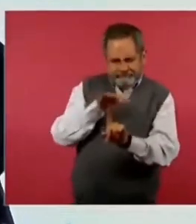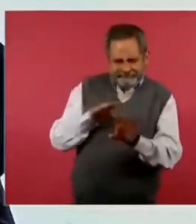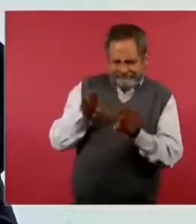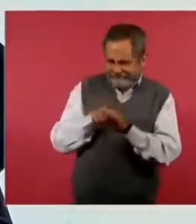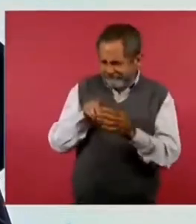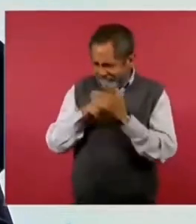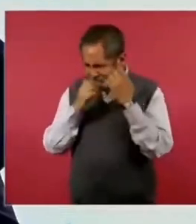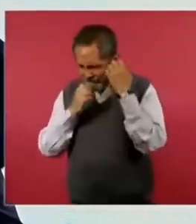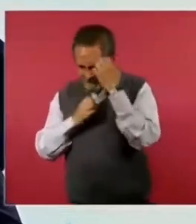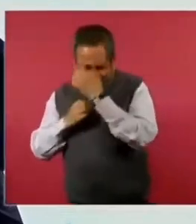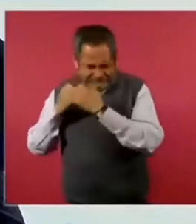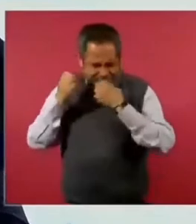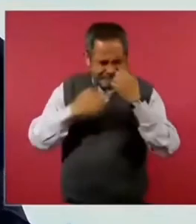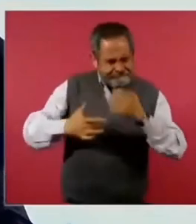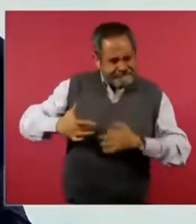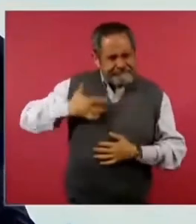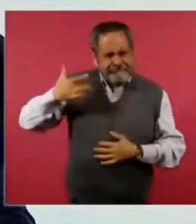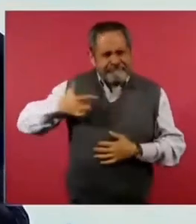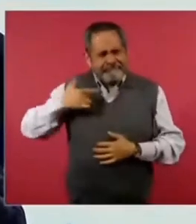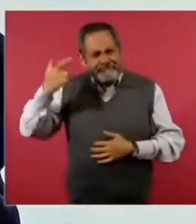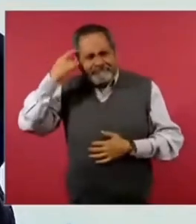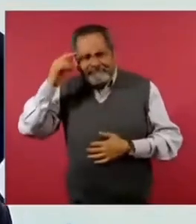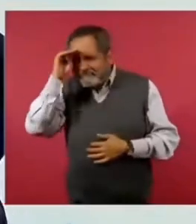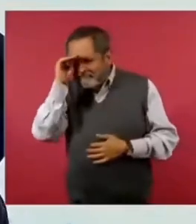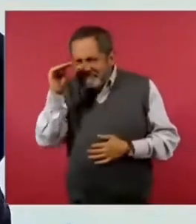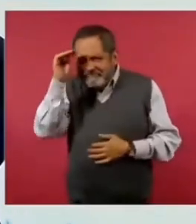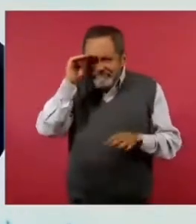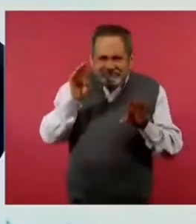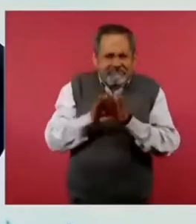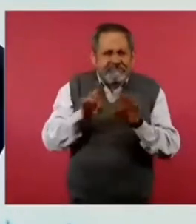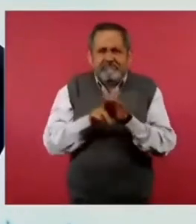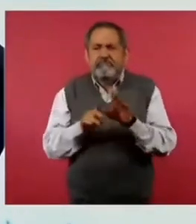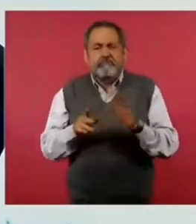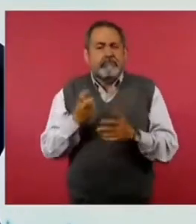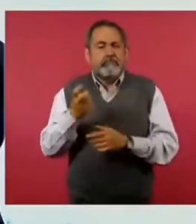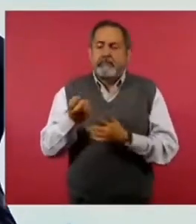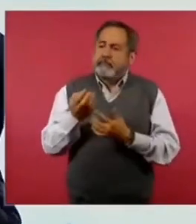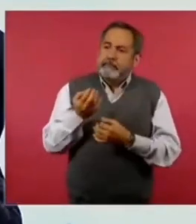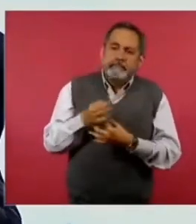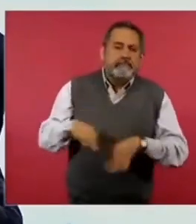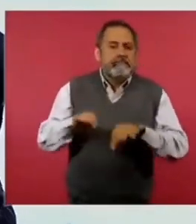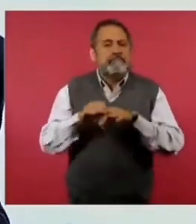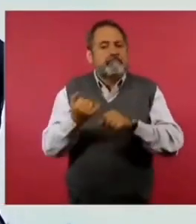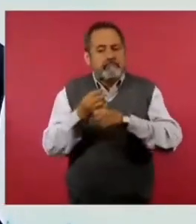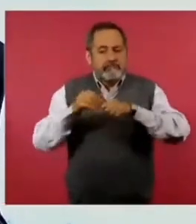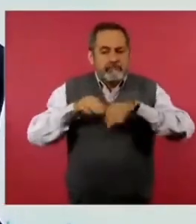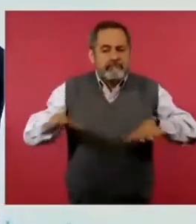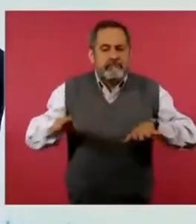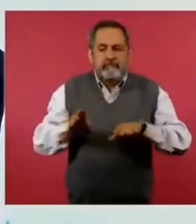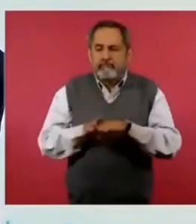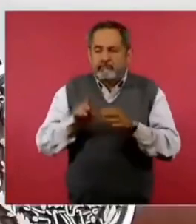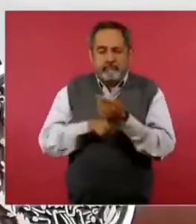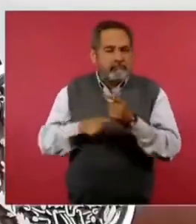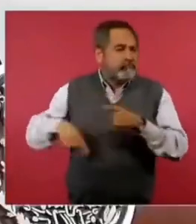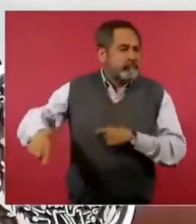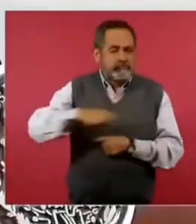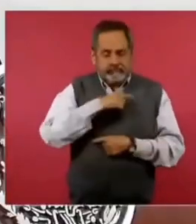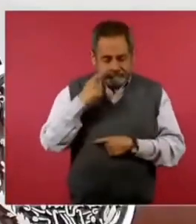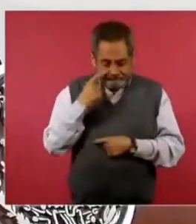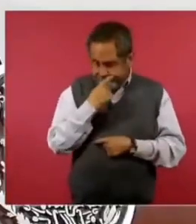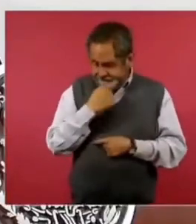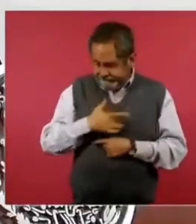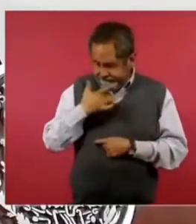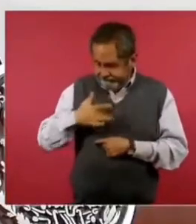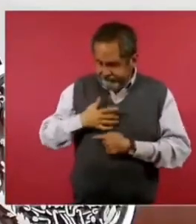estar generando en las nuevas generaciones la importancia de tener toda la información y tomar las mejores decisiones para